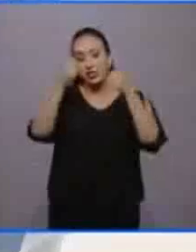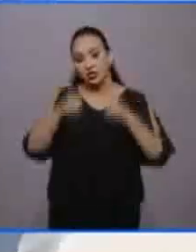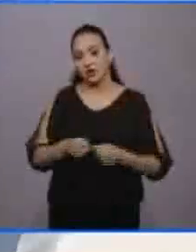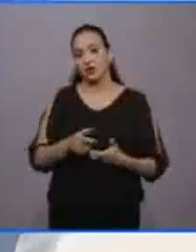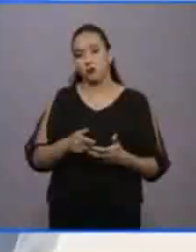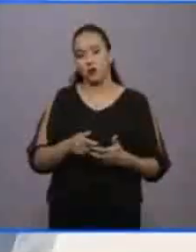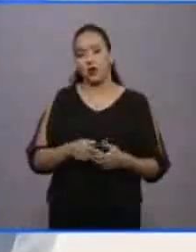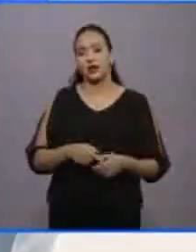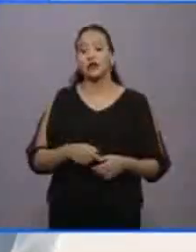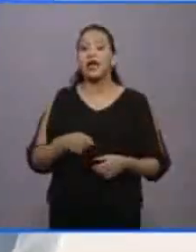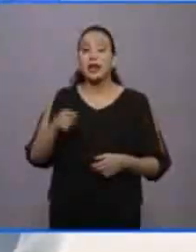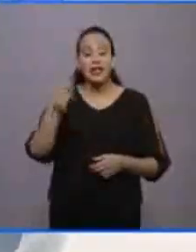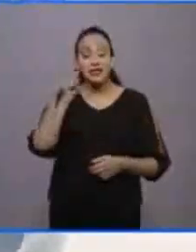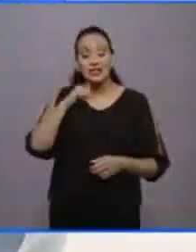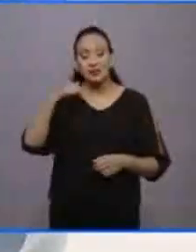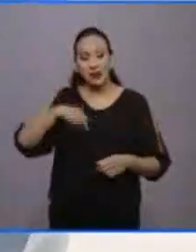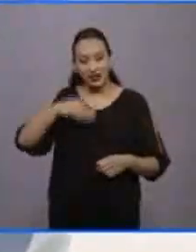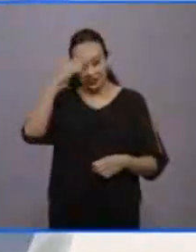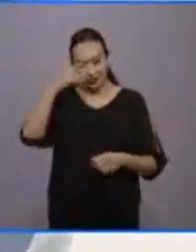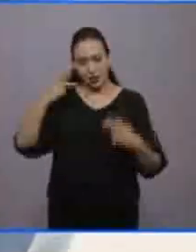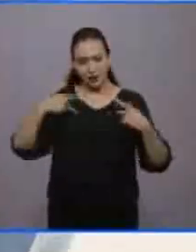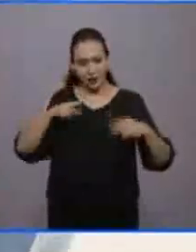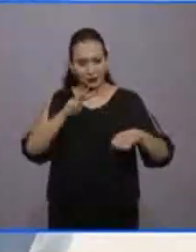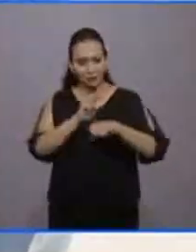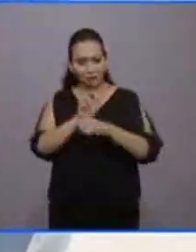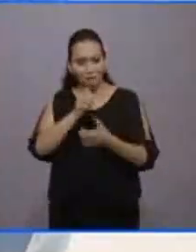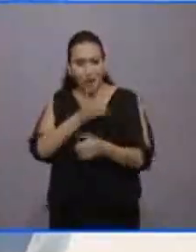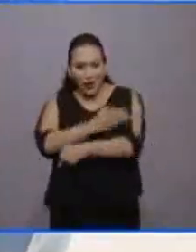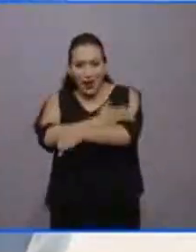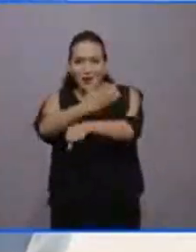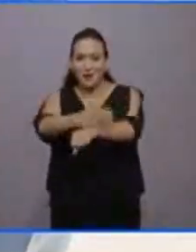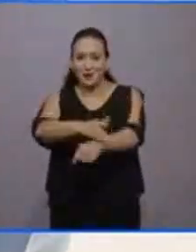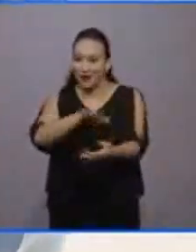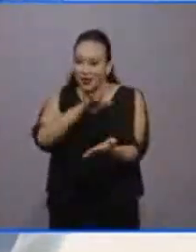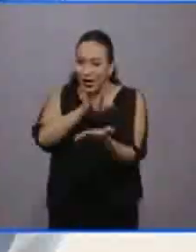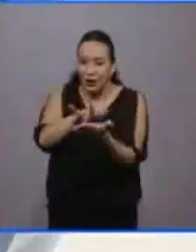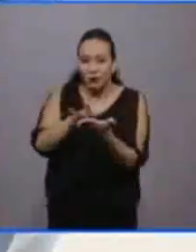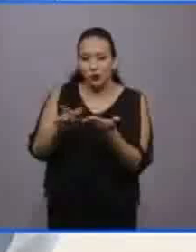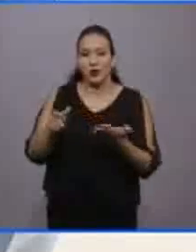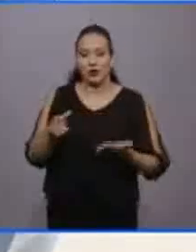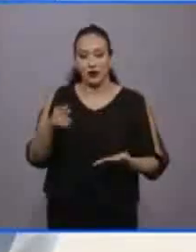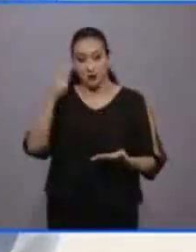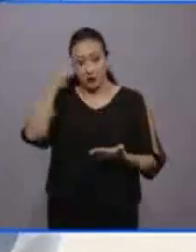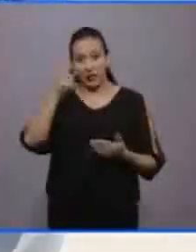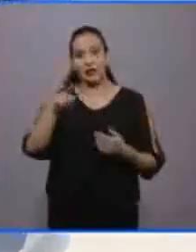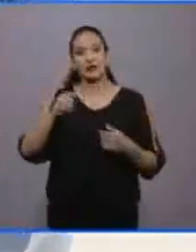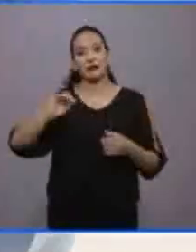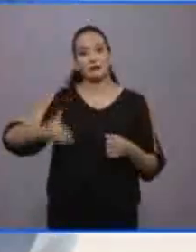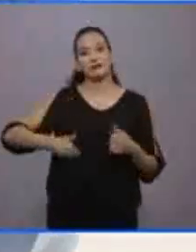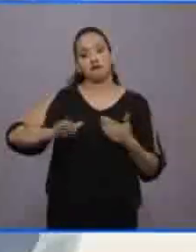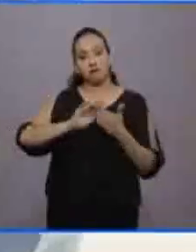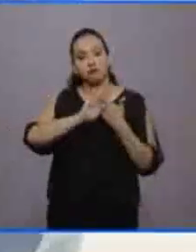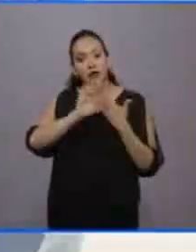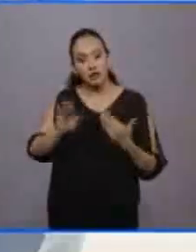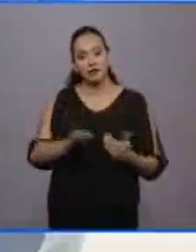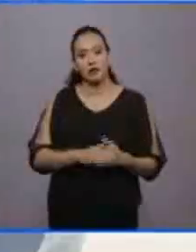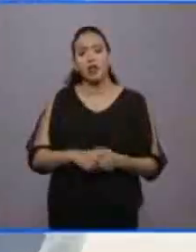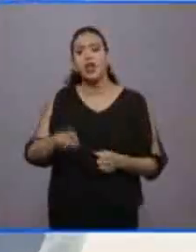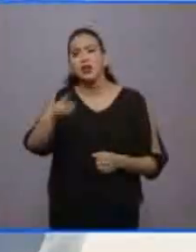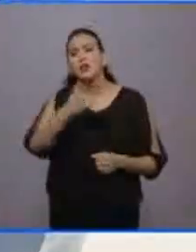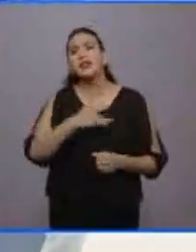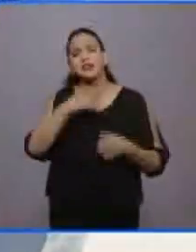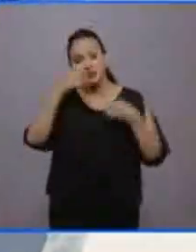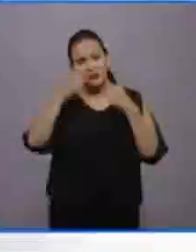autoridad presente en todo momento, en todo espacio, que esté acompañándolos, que ustedes se